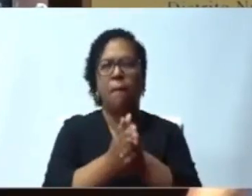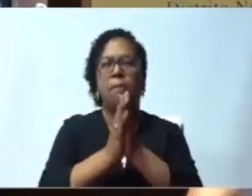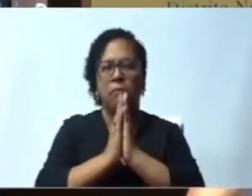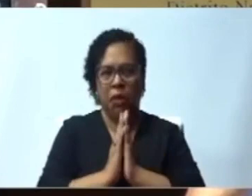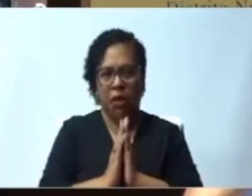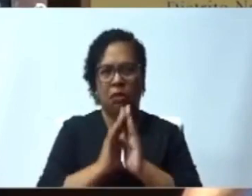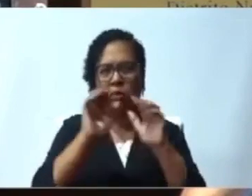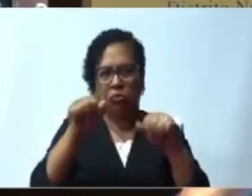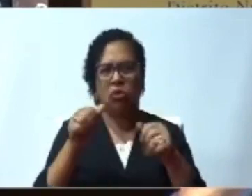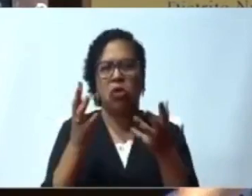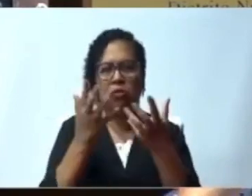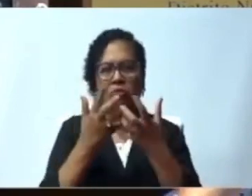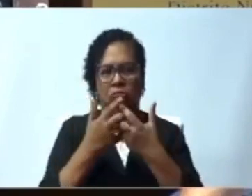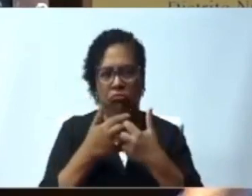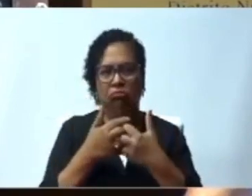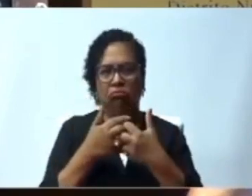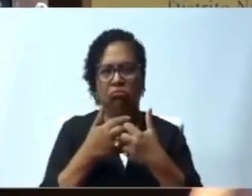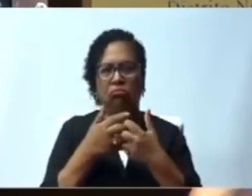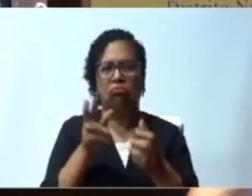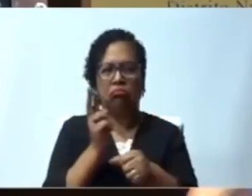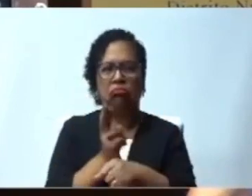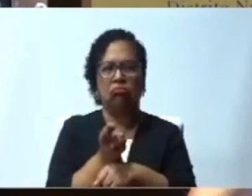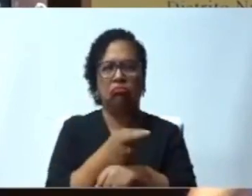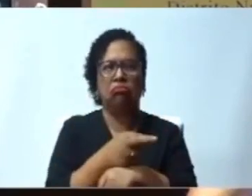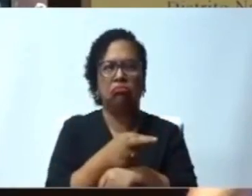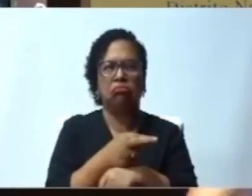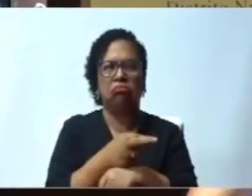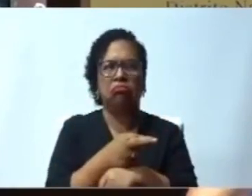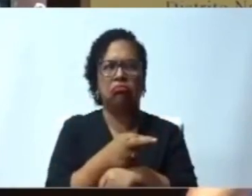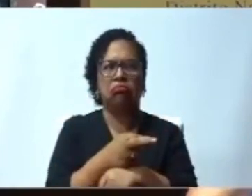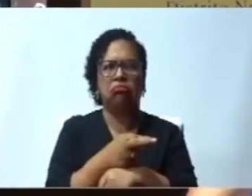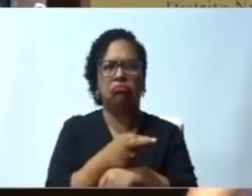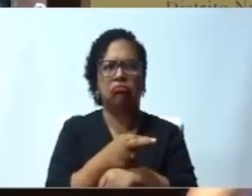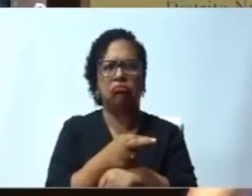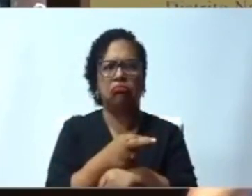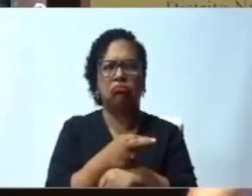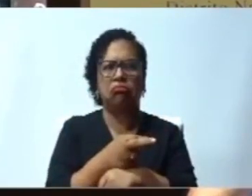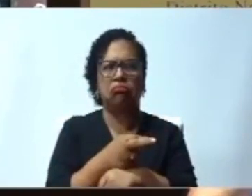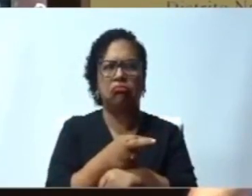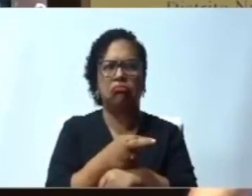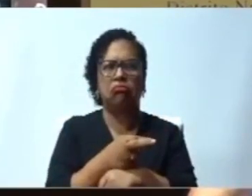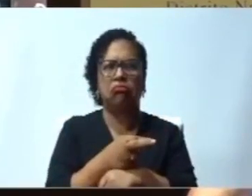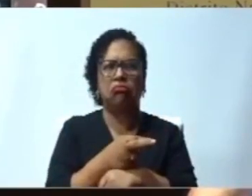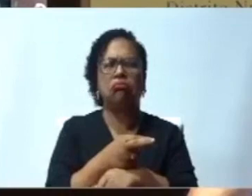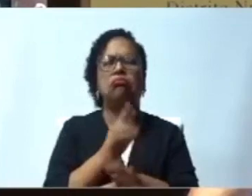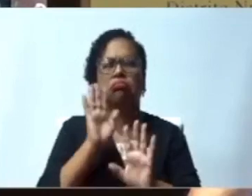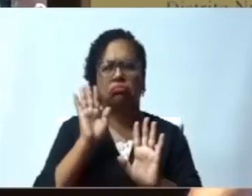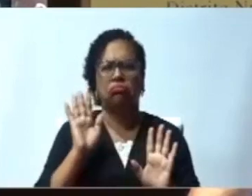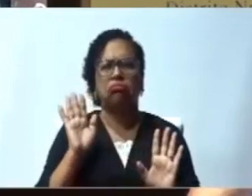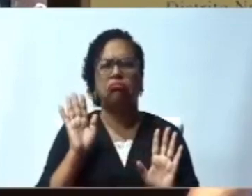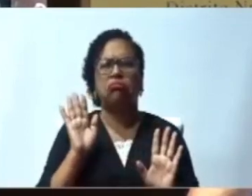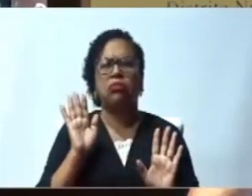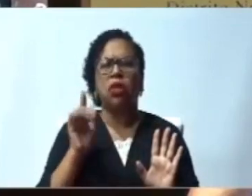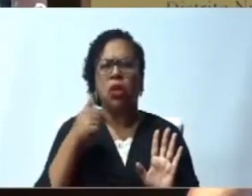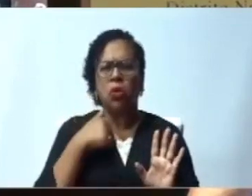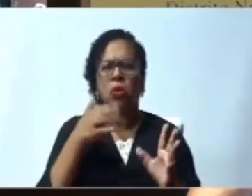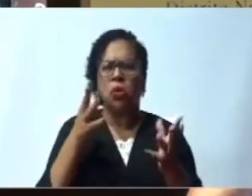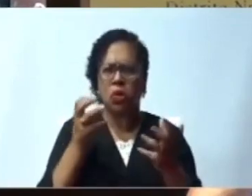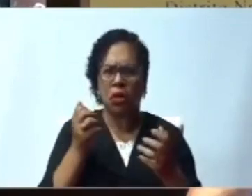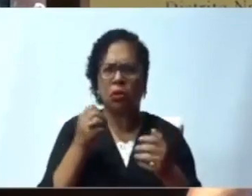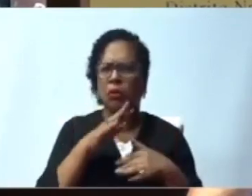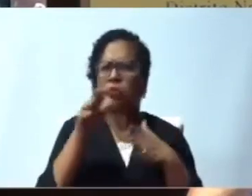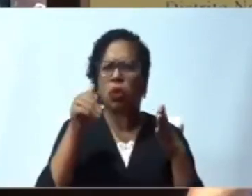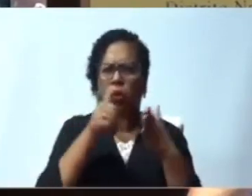propuesta de resolución. Y esto yo quiero que sea extensivo a todos los diputados que en